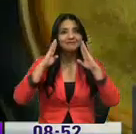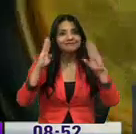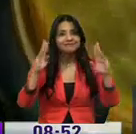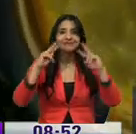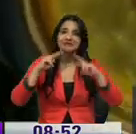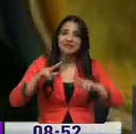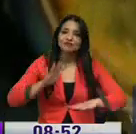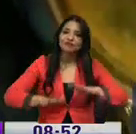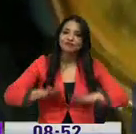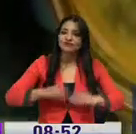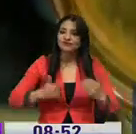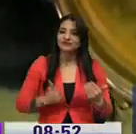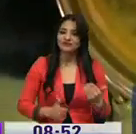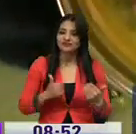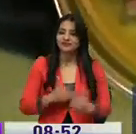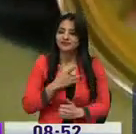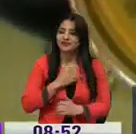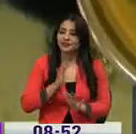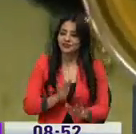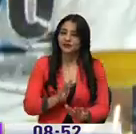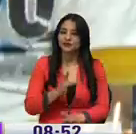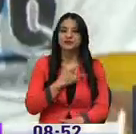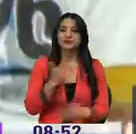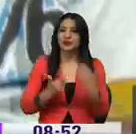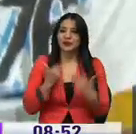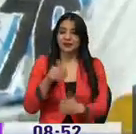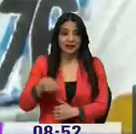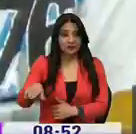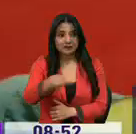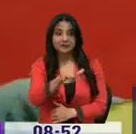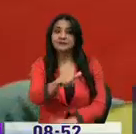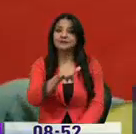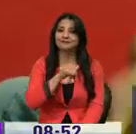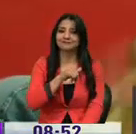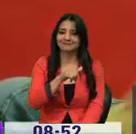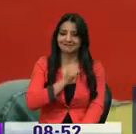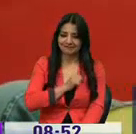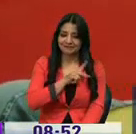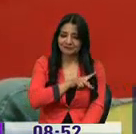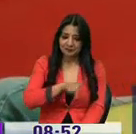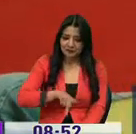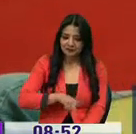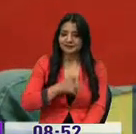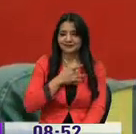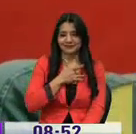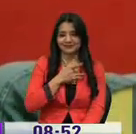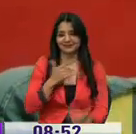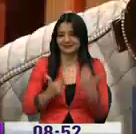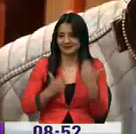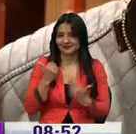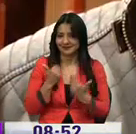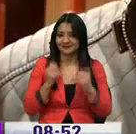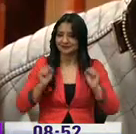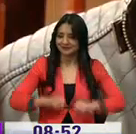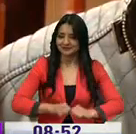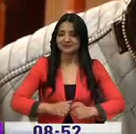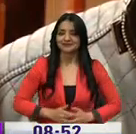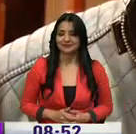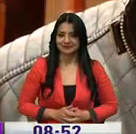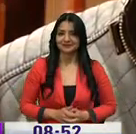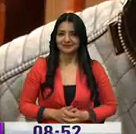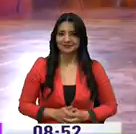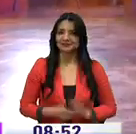ve tocar, adentrarnos a esa alegría que ellos sienten. En lo personal, pues yo me siento muy contento